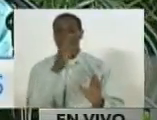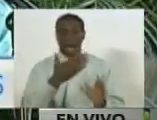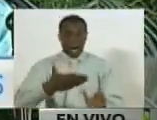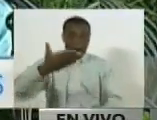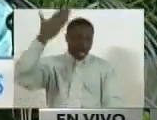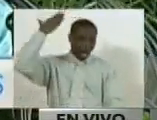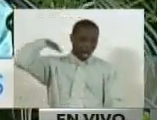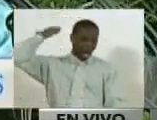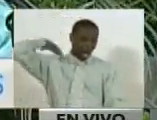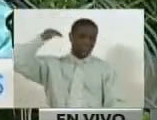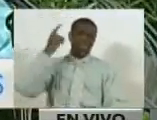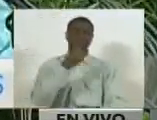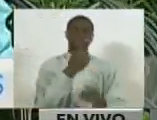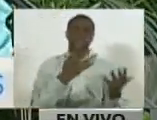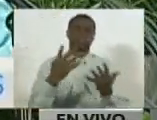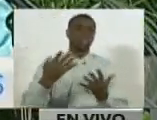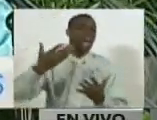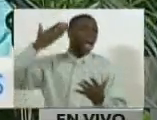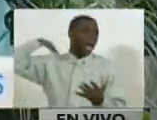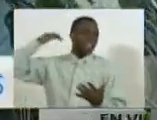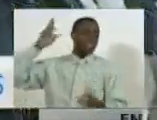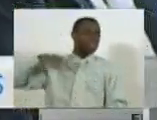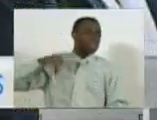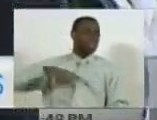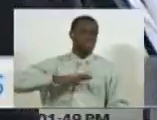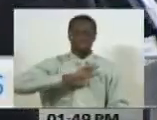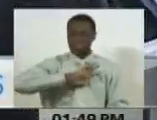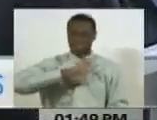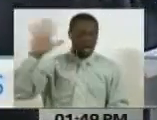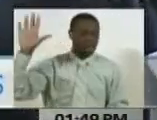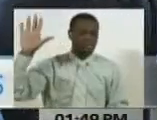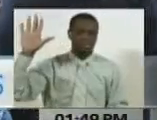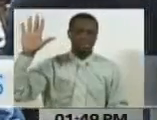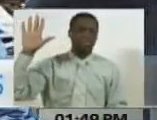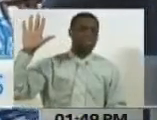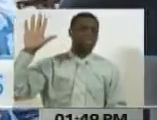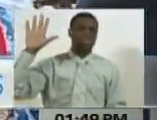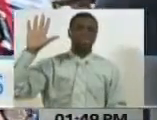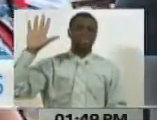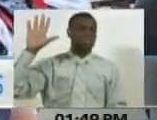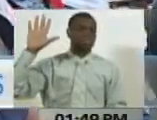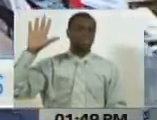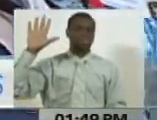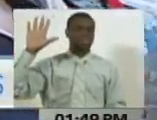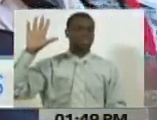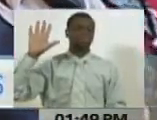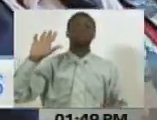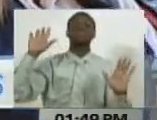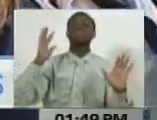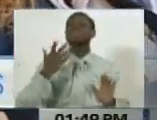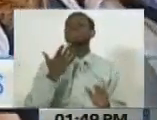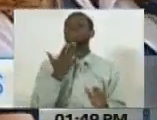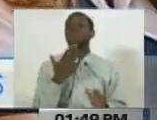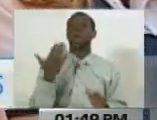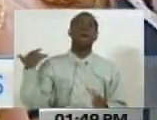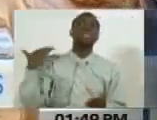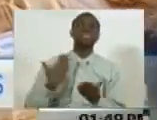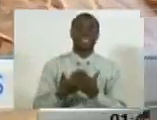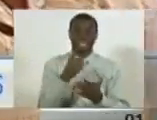Venezuela, nunca jamás. No podemos decir que en 100 años, no.